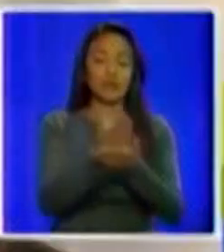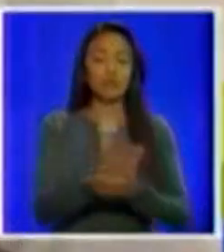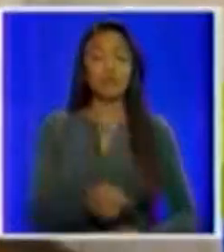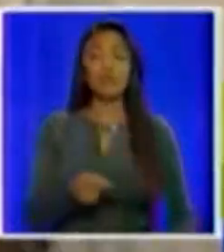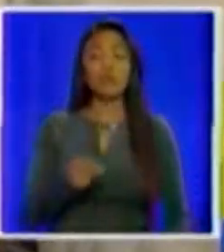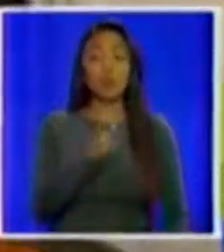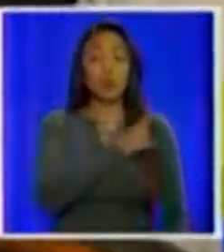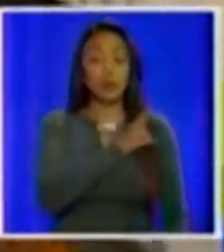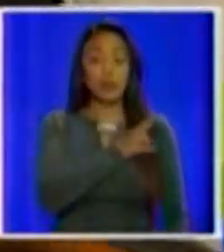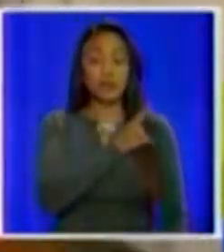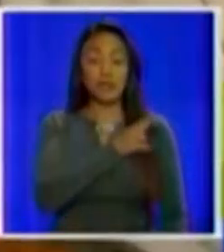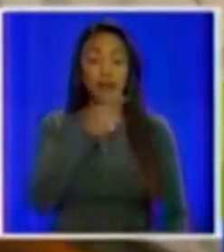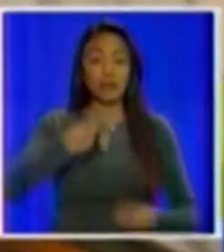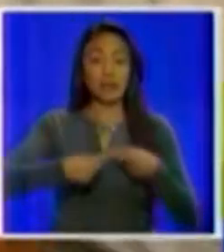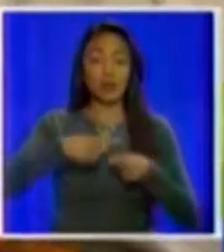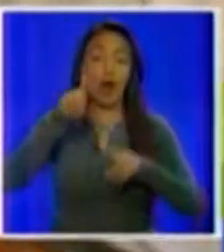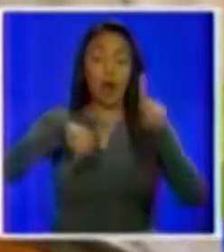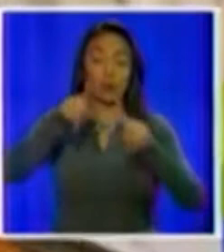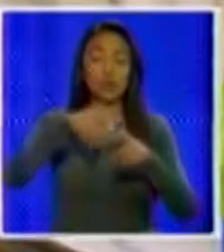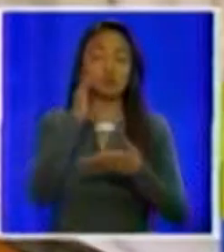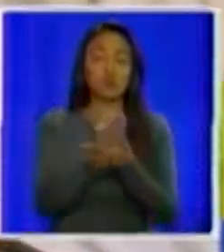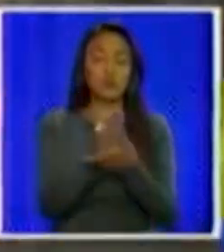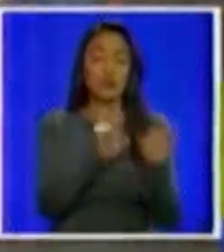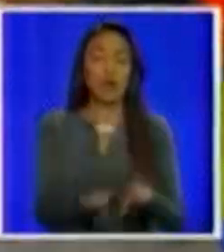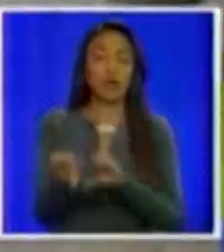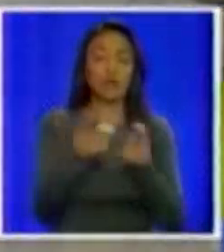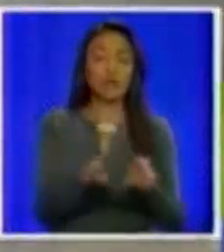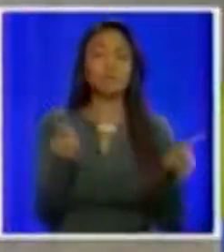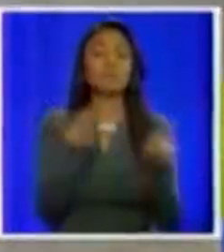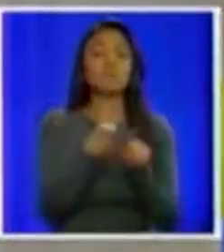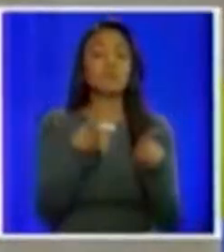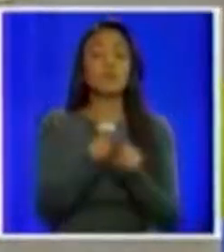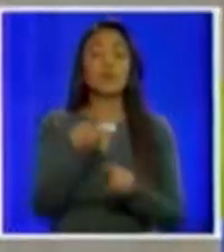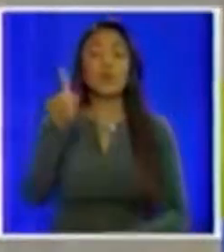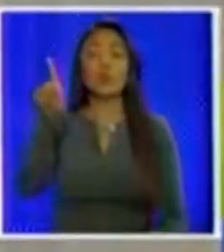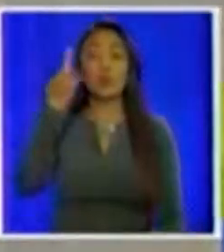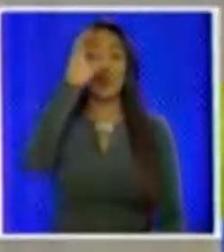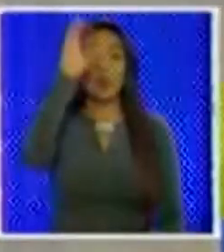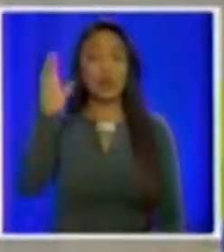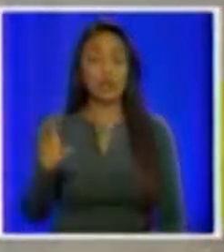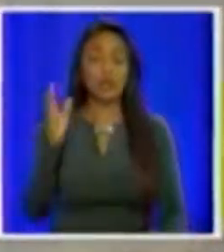Quito suspendieron las actividades, al igual que la Escuela Politécnica del Litoral en Guayaquil.